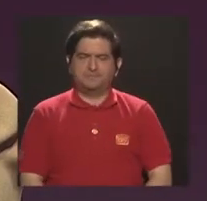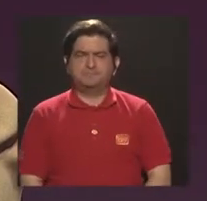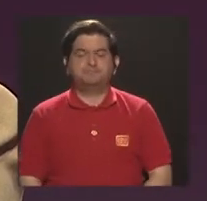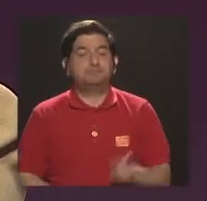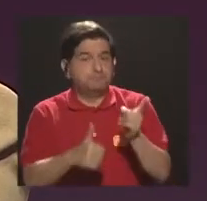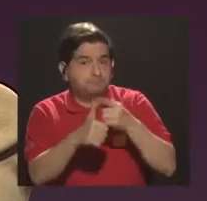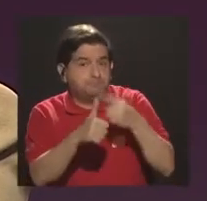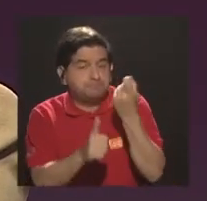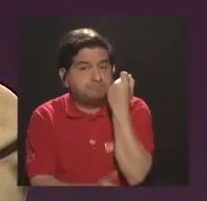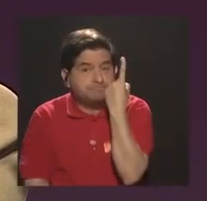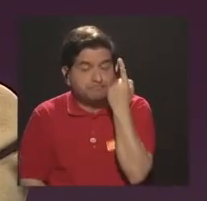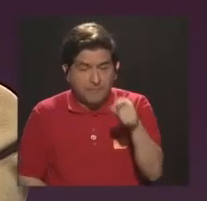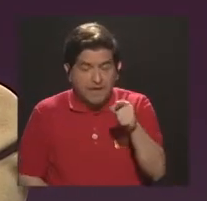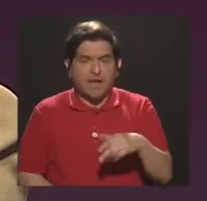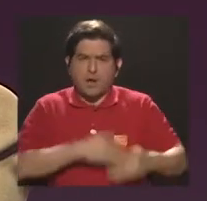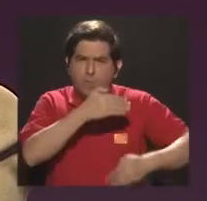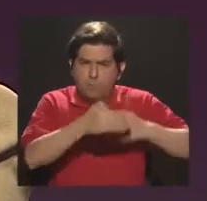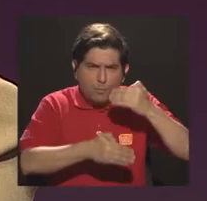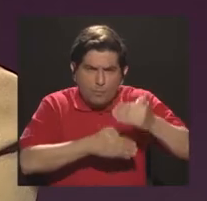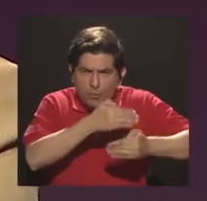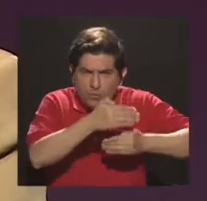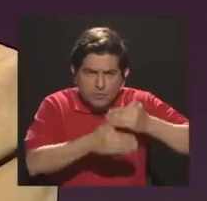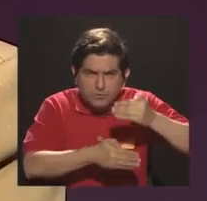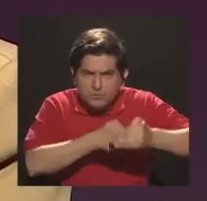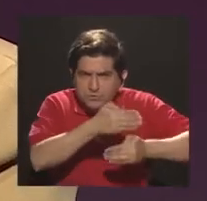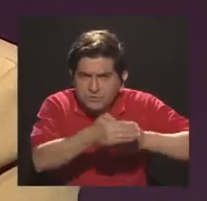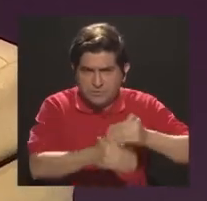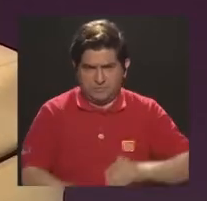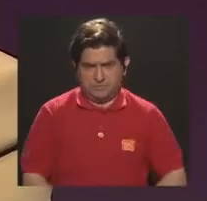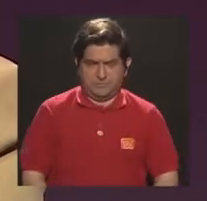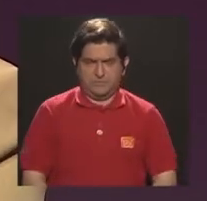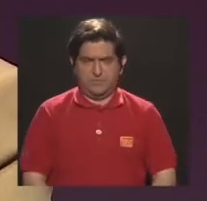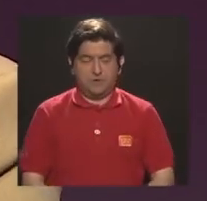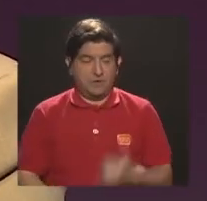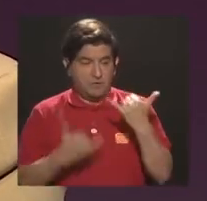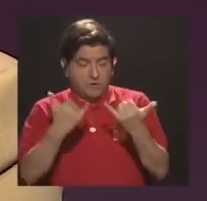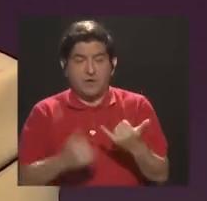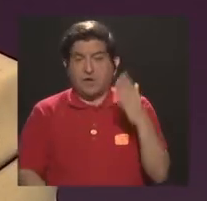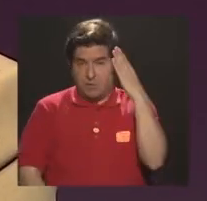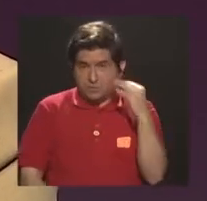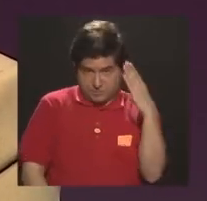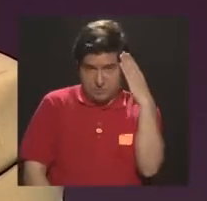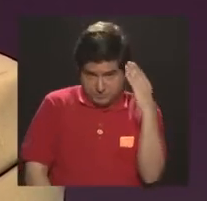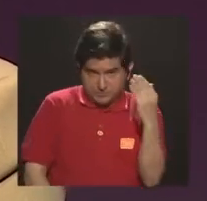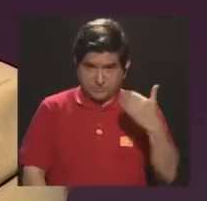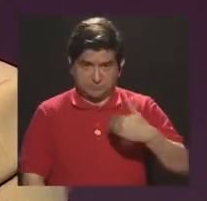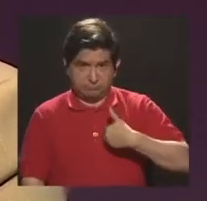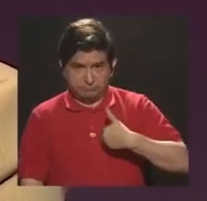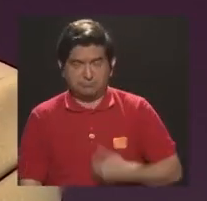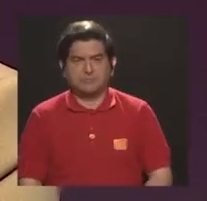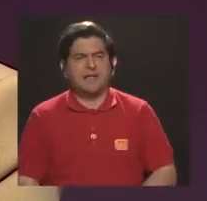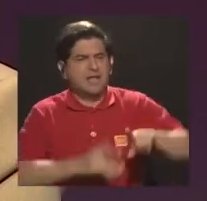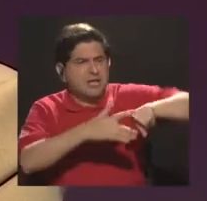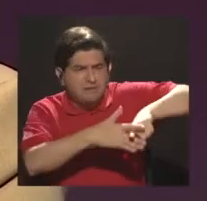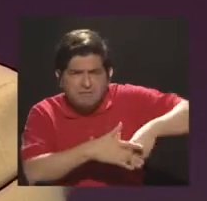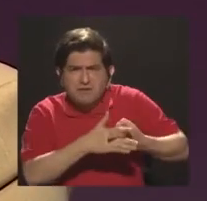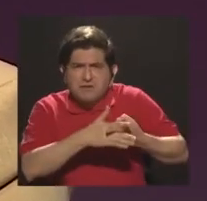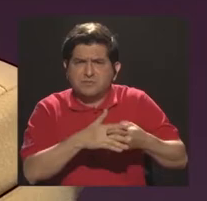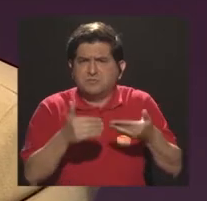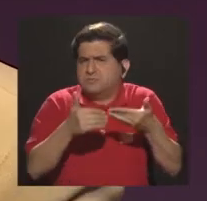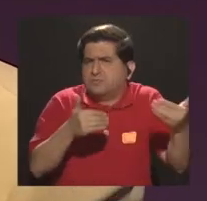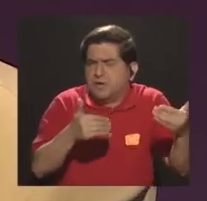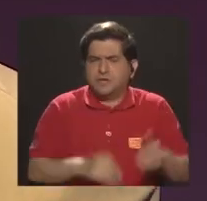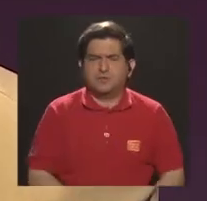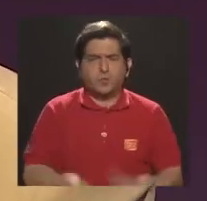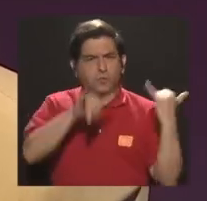entender que este es un proceso es parte de un proceso lo que estamos viviendo en este momento que inició con una